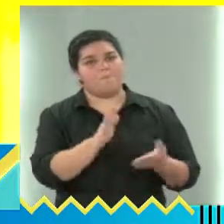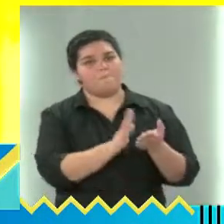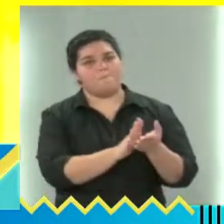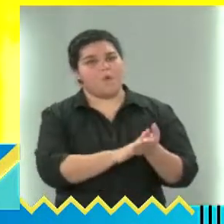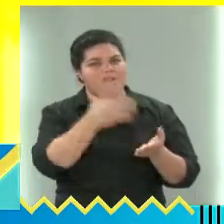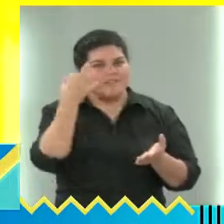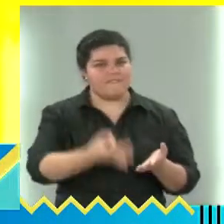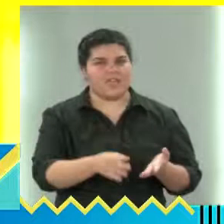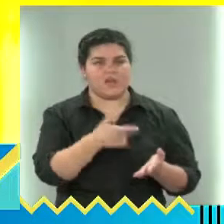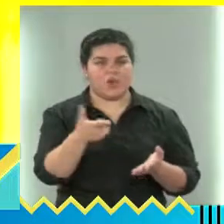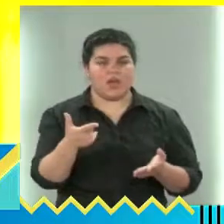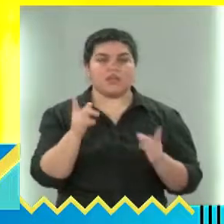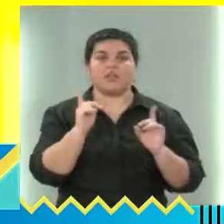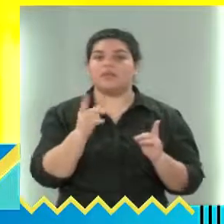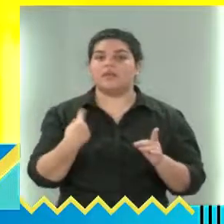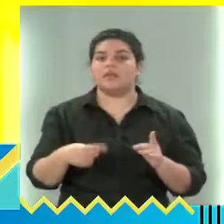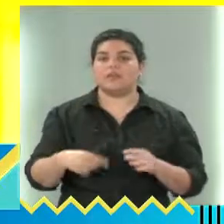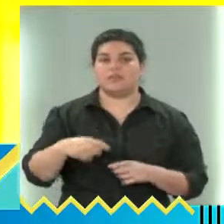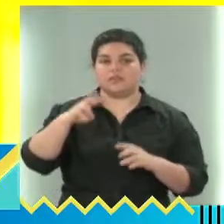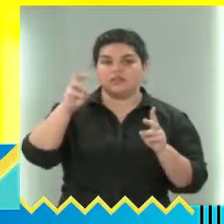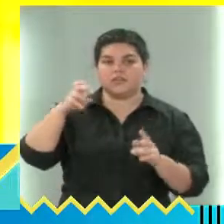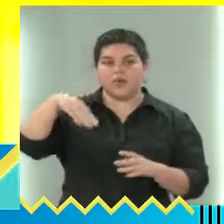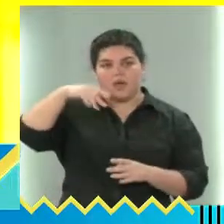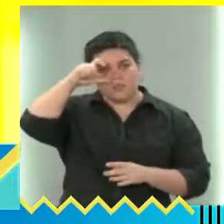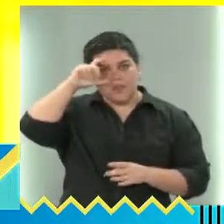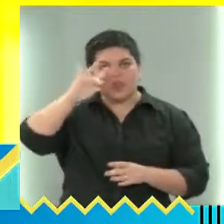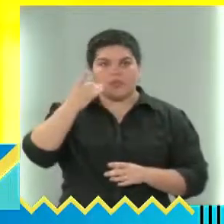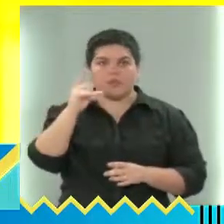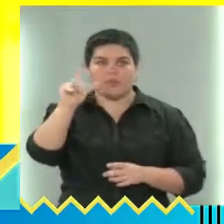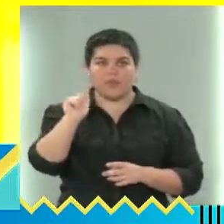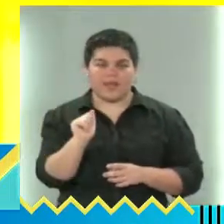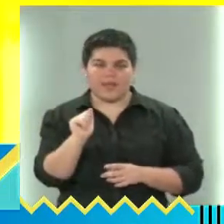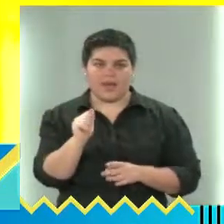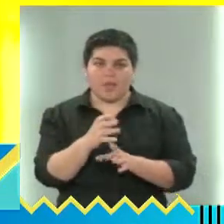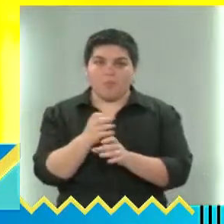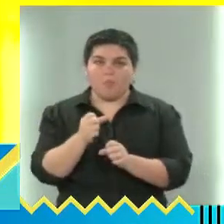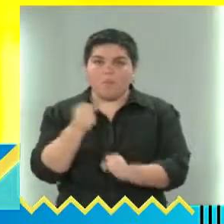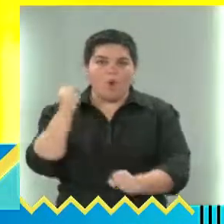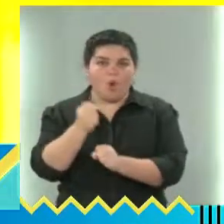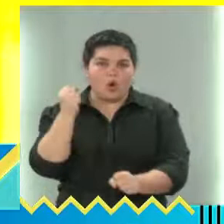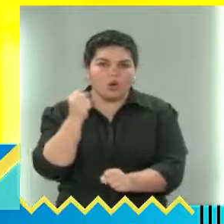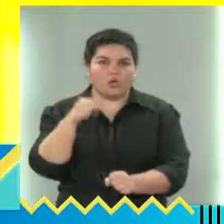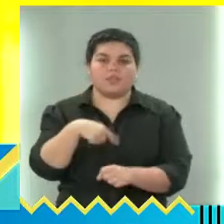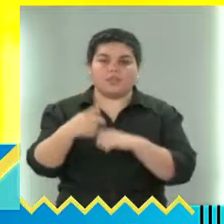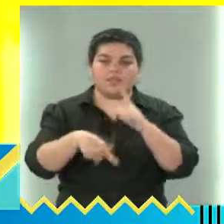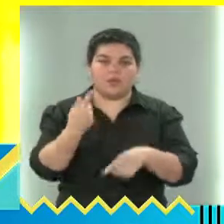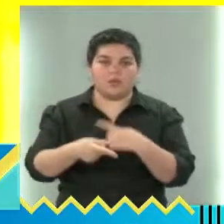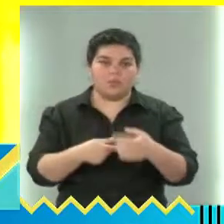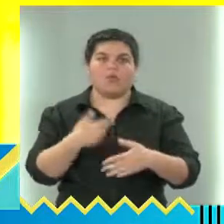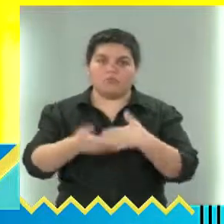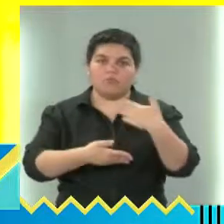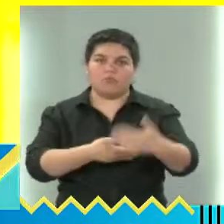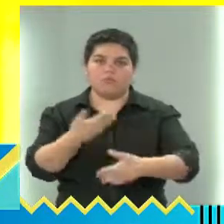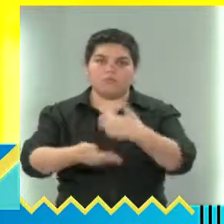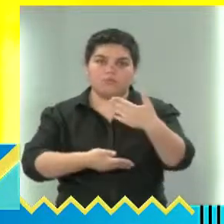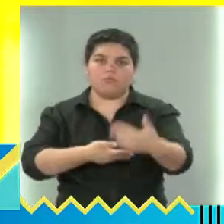del tema esto de la médula como un músculo y que lo haces ejercitar. Si lo ejercitas demasiado, que no respetás estas 8